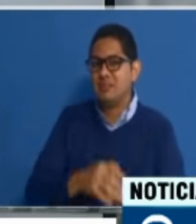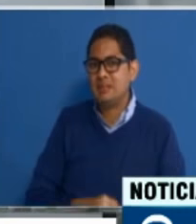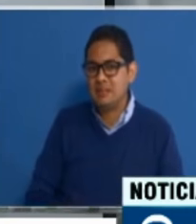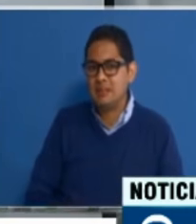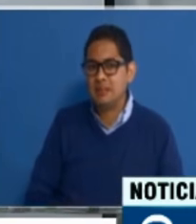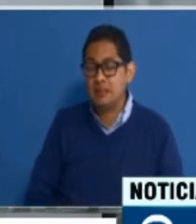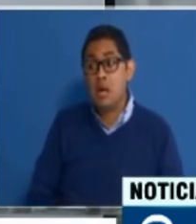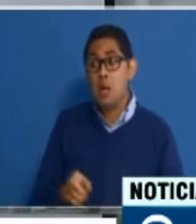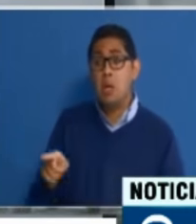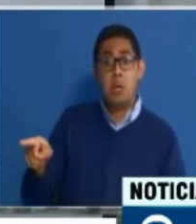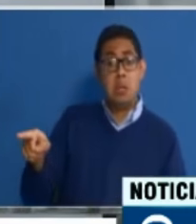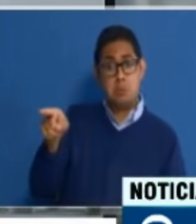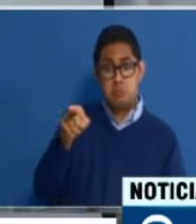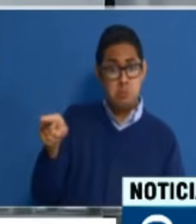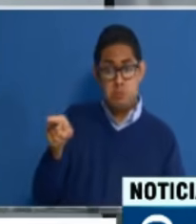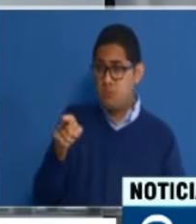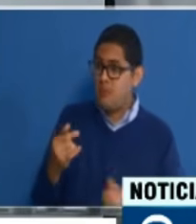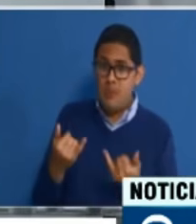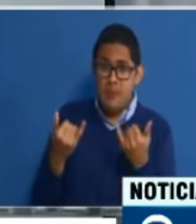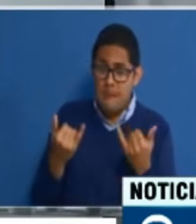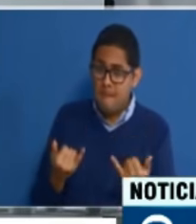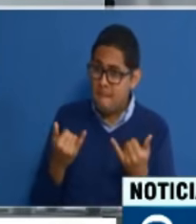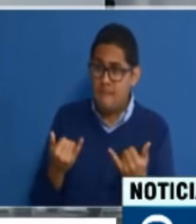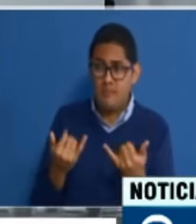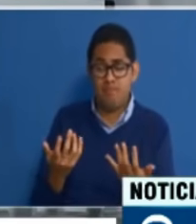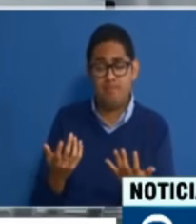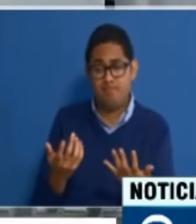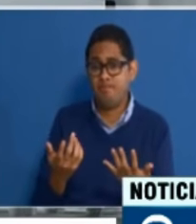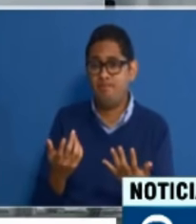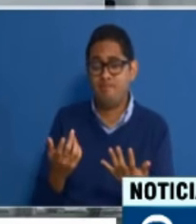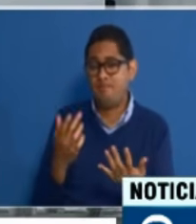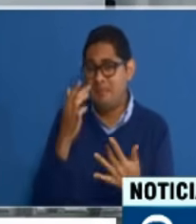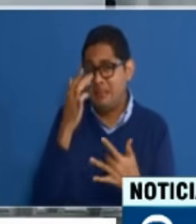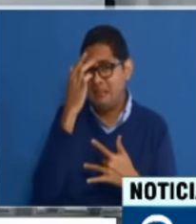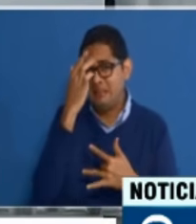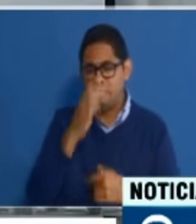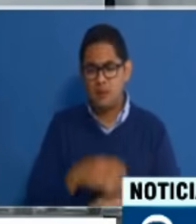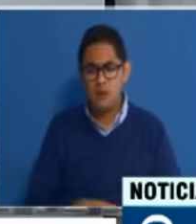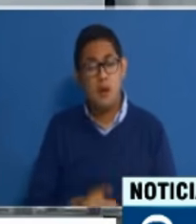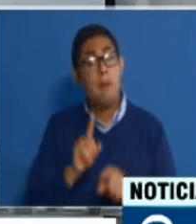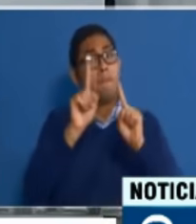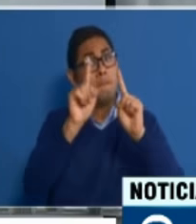Ambos tienen la alta prioridad, la urgencia y la transparencia.